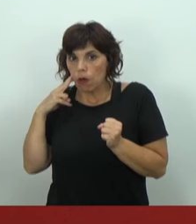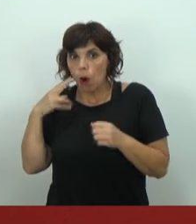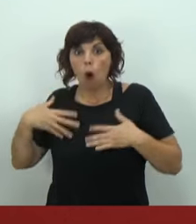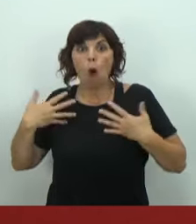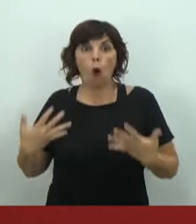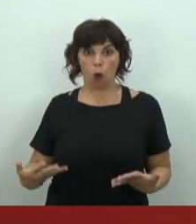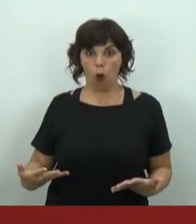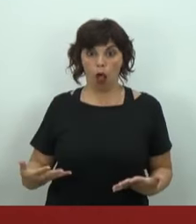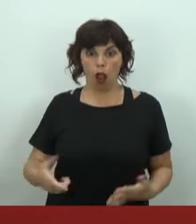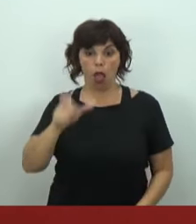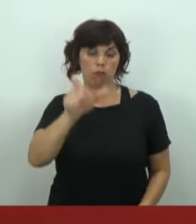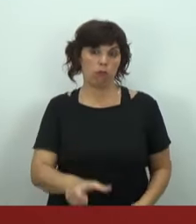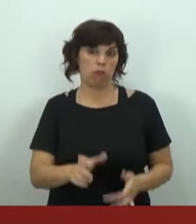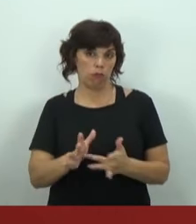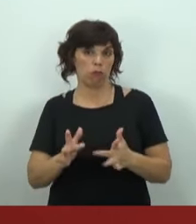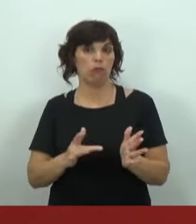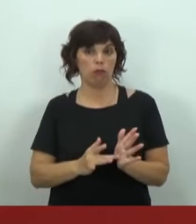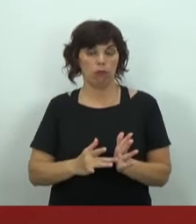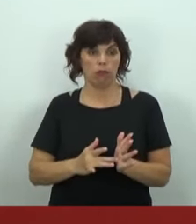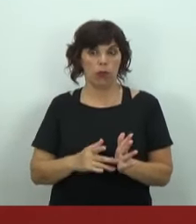Es la persona de Jesucristo.